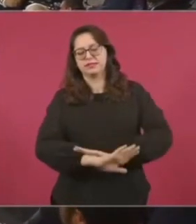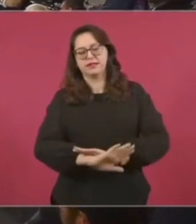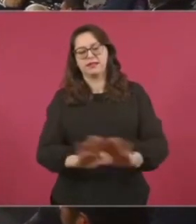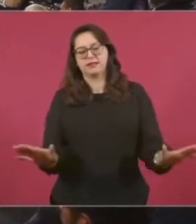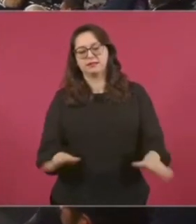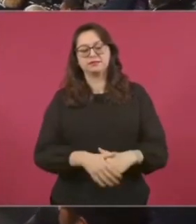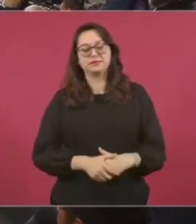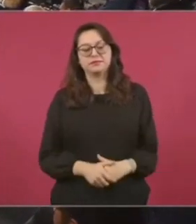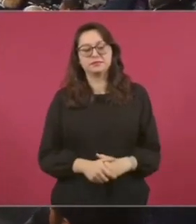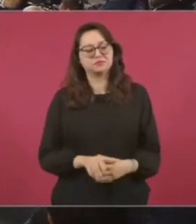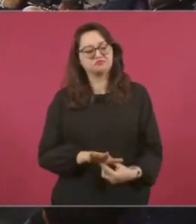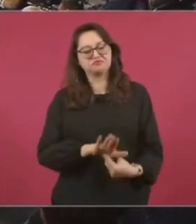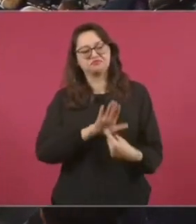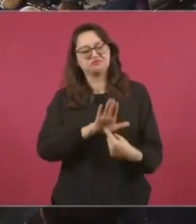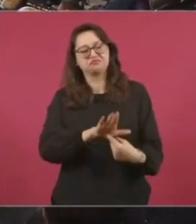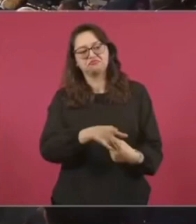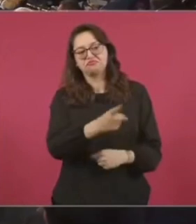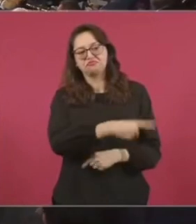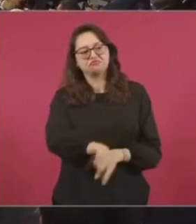No.